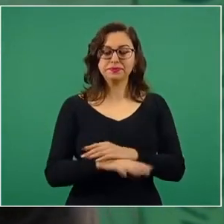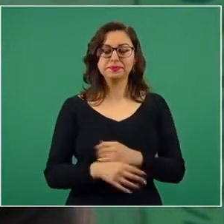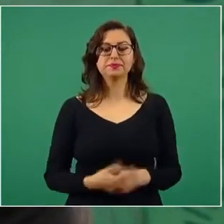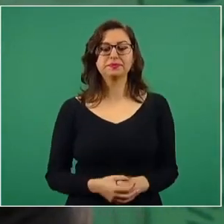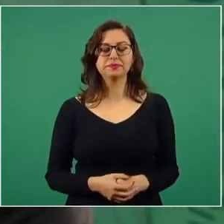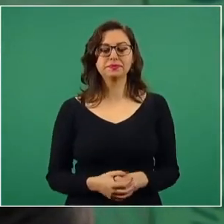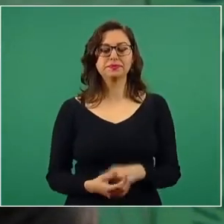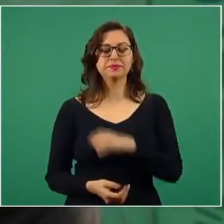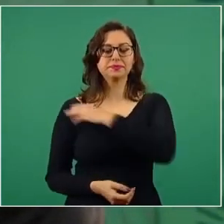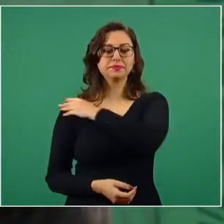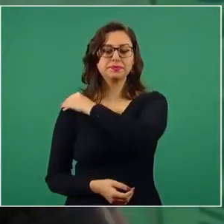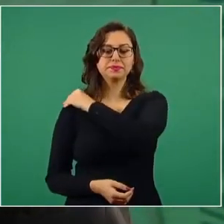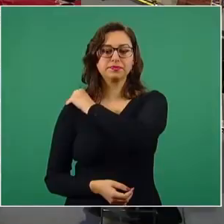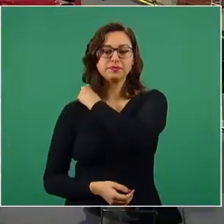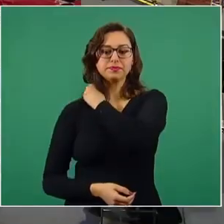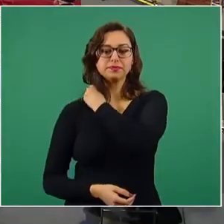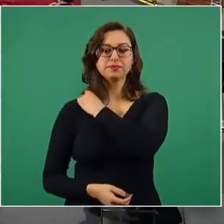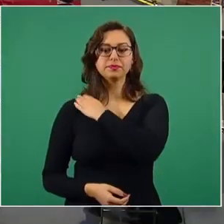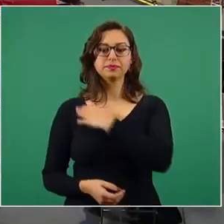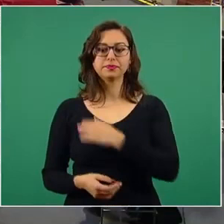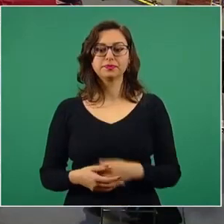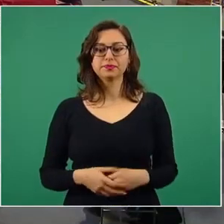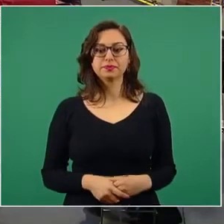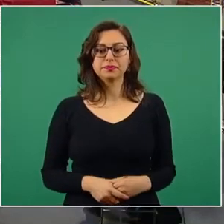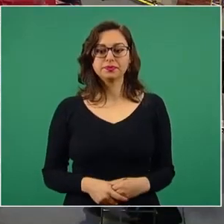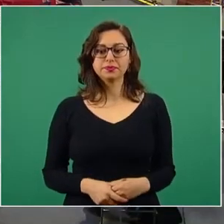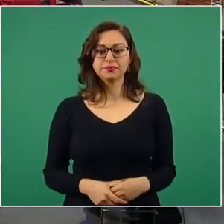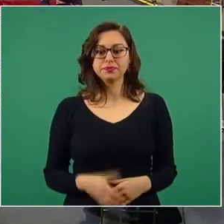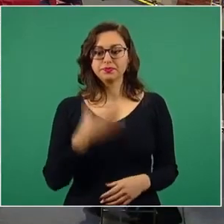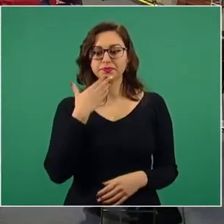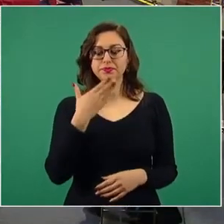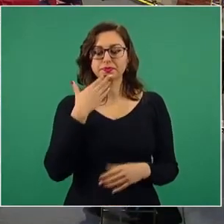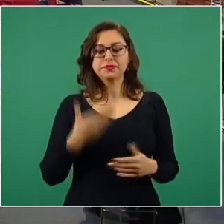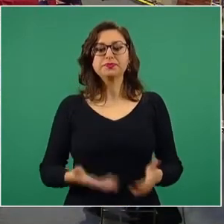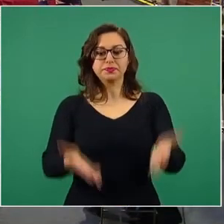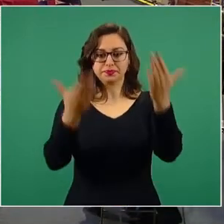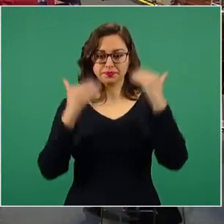Bueno, pues ahora sí, vamos.